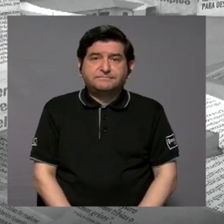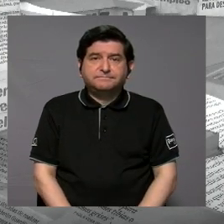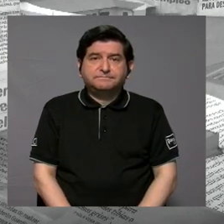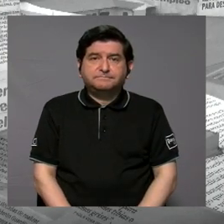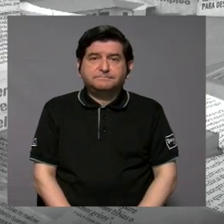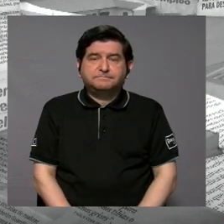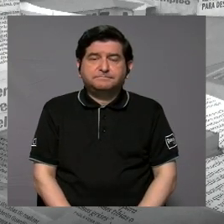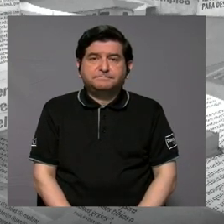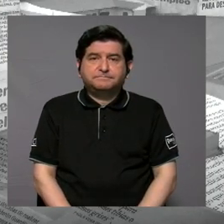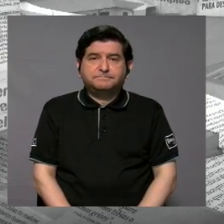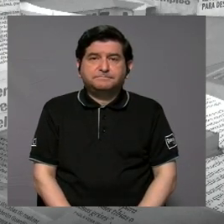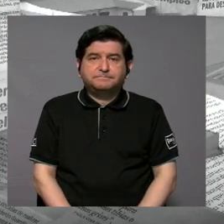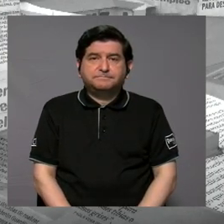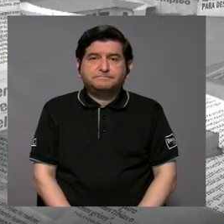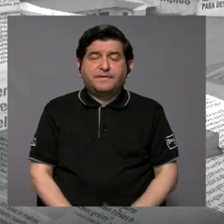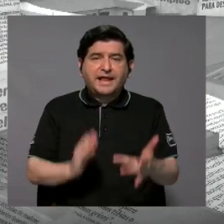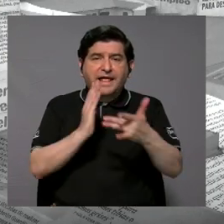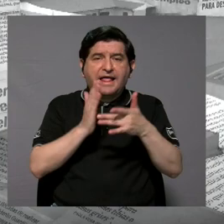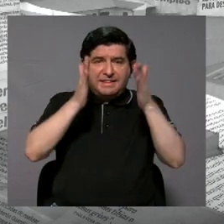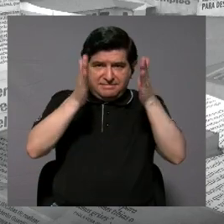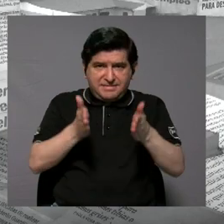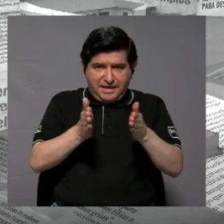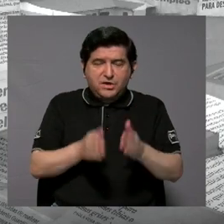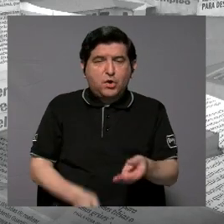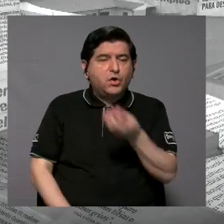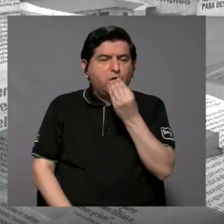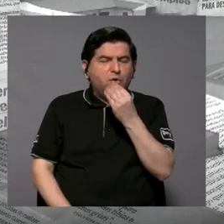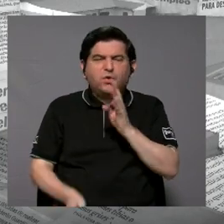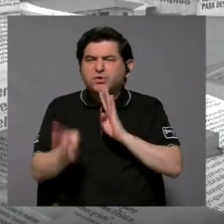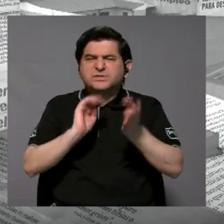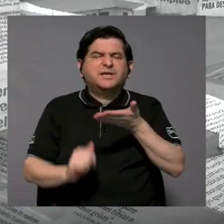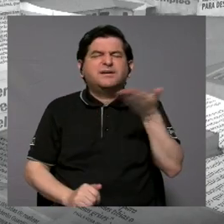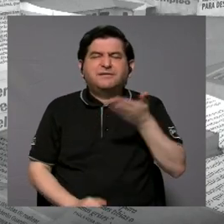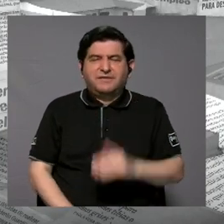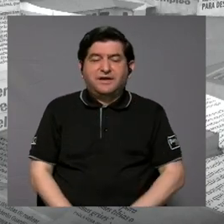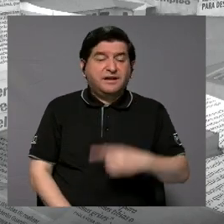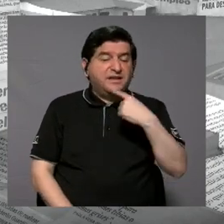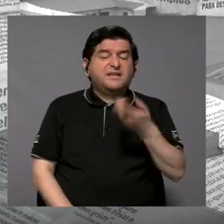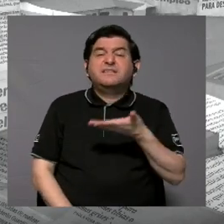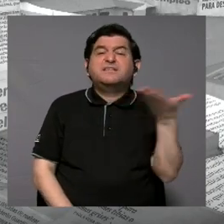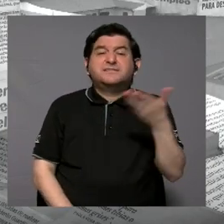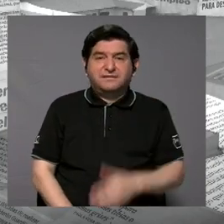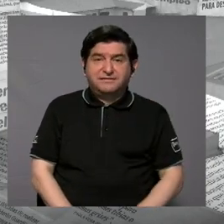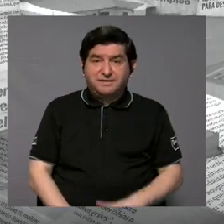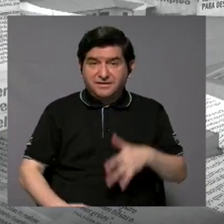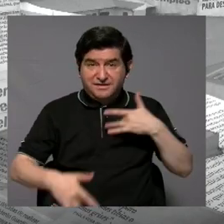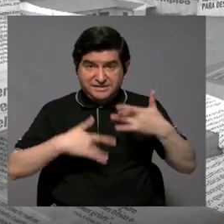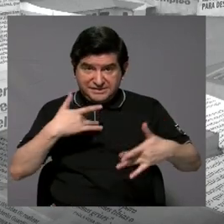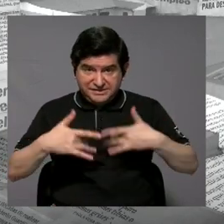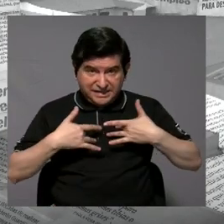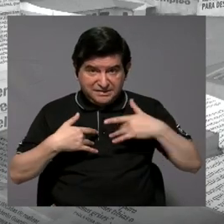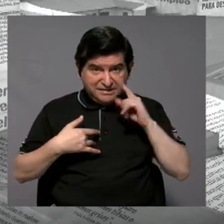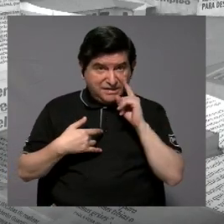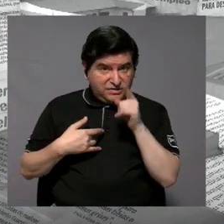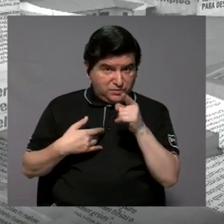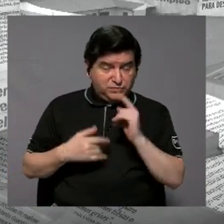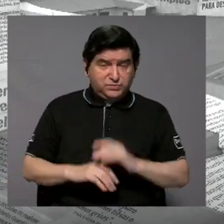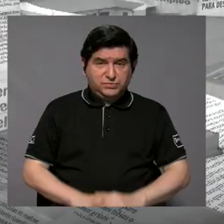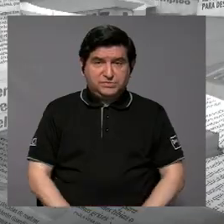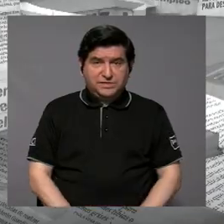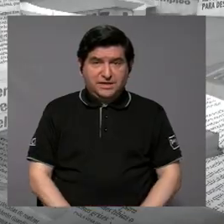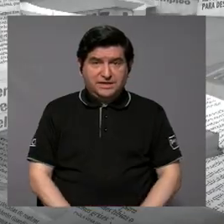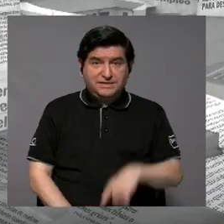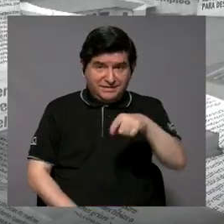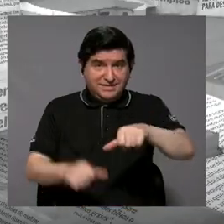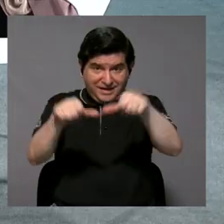en general, los tecnólogos de alimentos, ¿qué están hablando? ¿Qué están diciendo? ¿Se sienten, usted que viene de